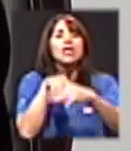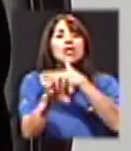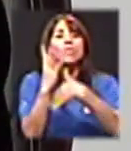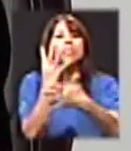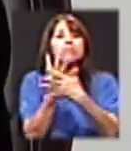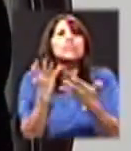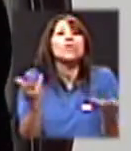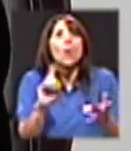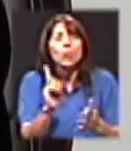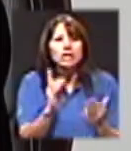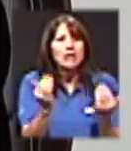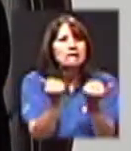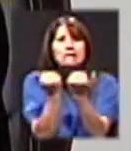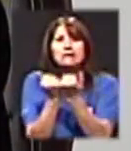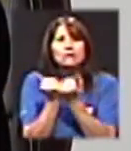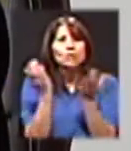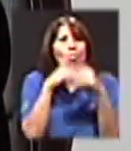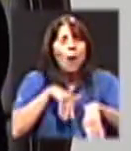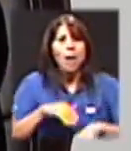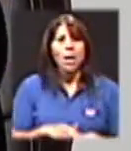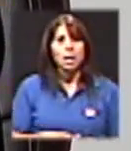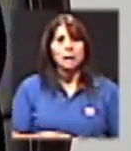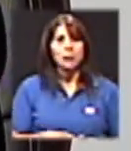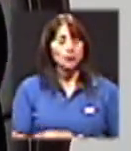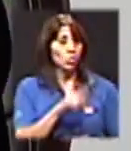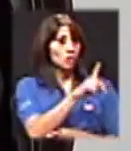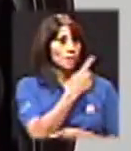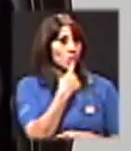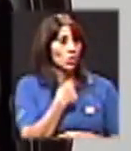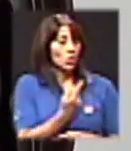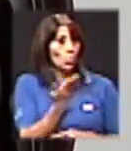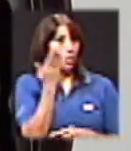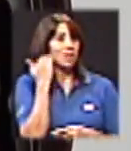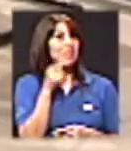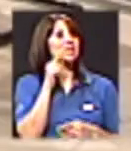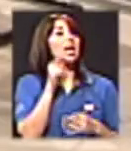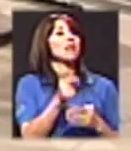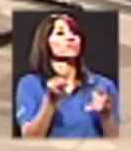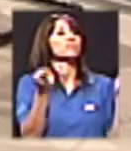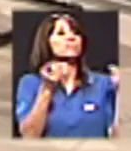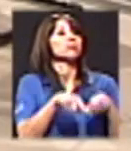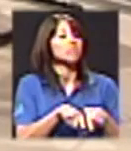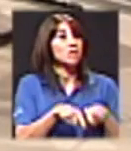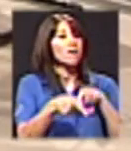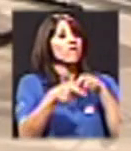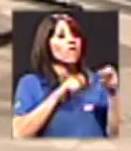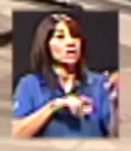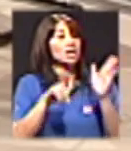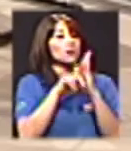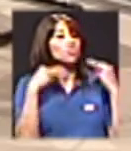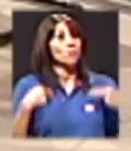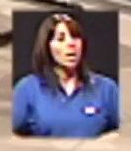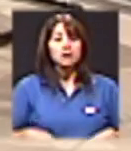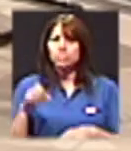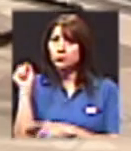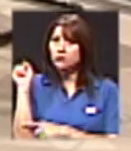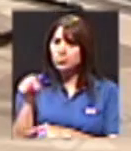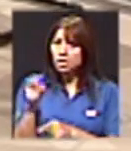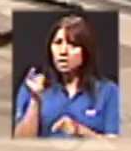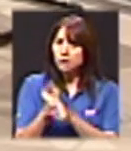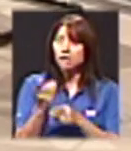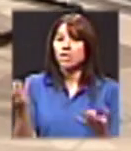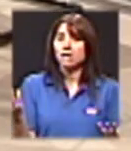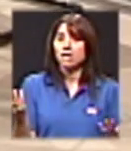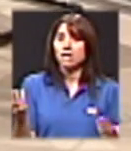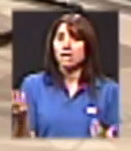lo dice, me lo dijo muy bien hace un ratito, frente a un problema de derechos humanos. Absolutamente. Y vuelvo, y entonces, para lo que me permite llamar